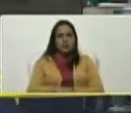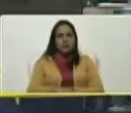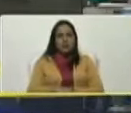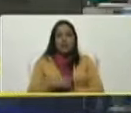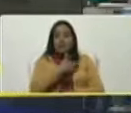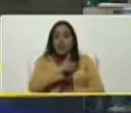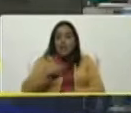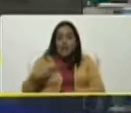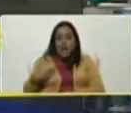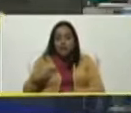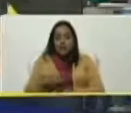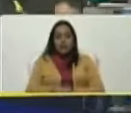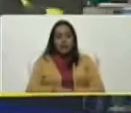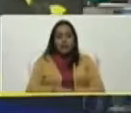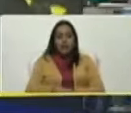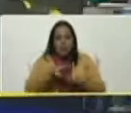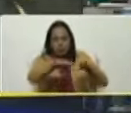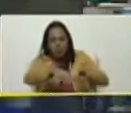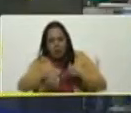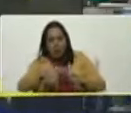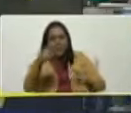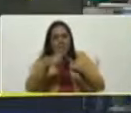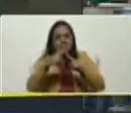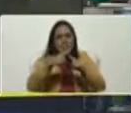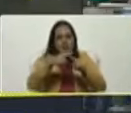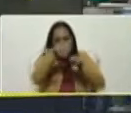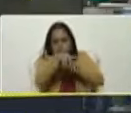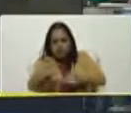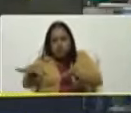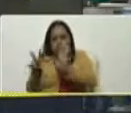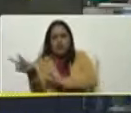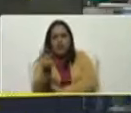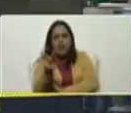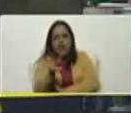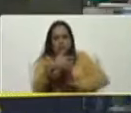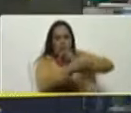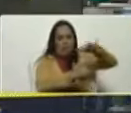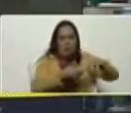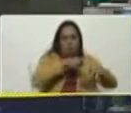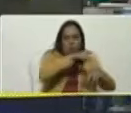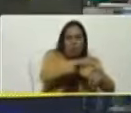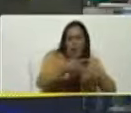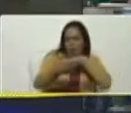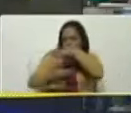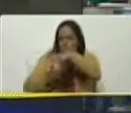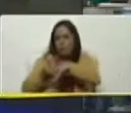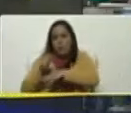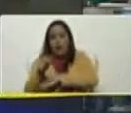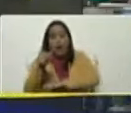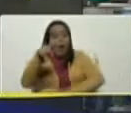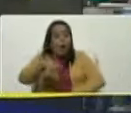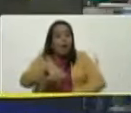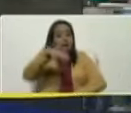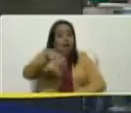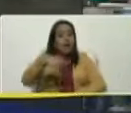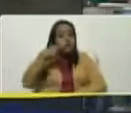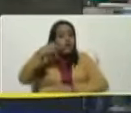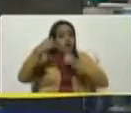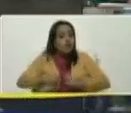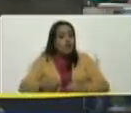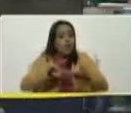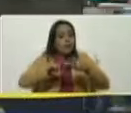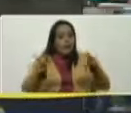Querían apoderarse del Táchira y del resto de Venezuela. Violencia por aquí, violencia por allá. Hoy es un estado seguro y en